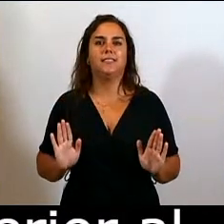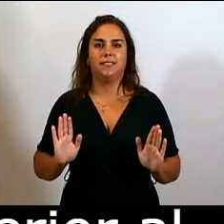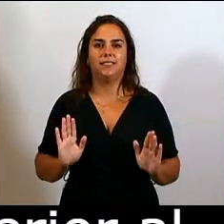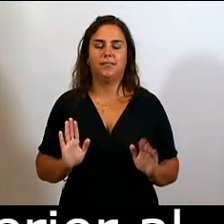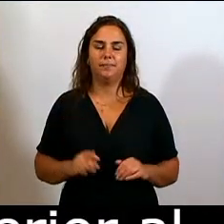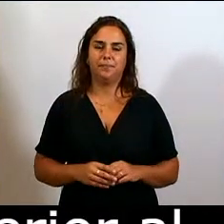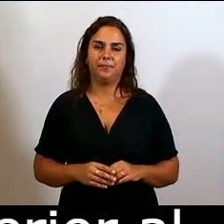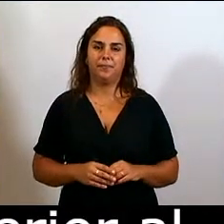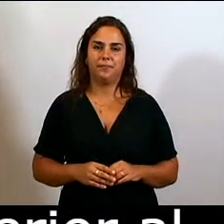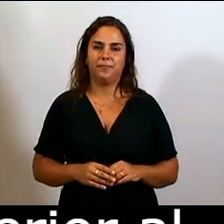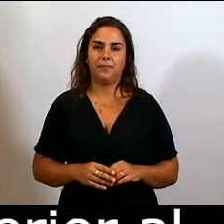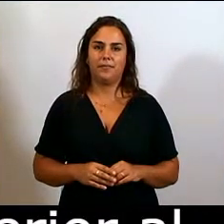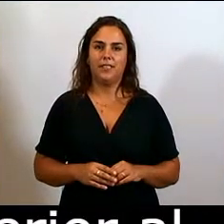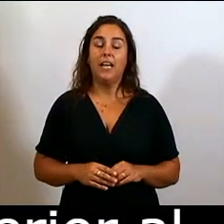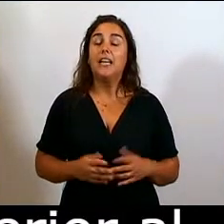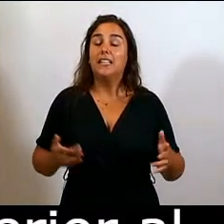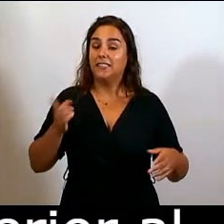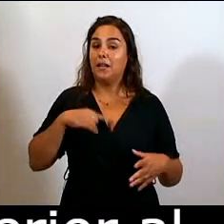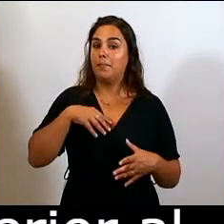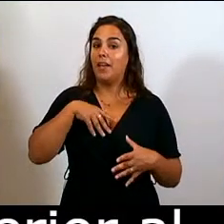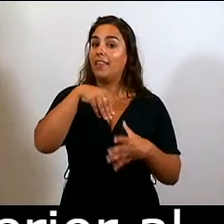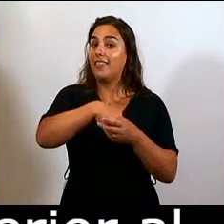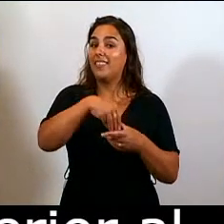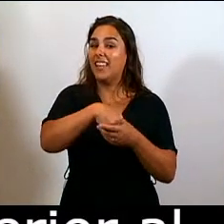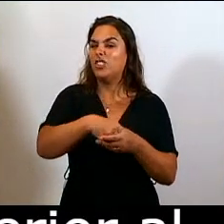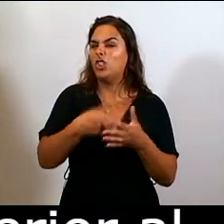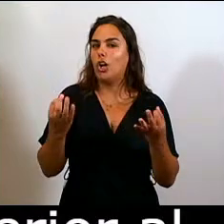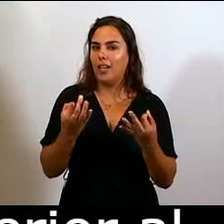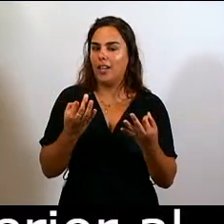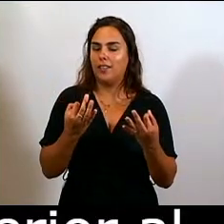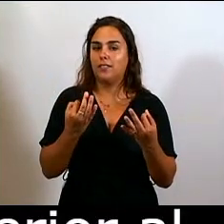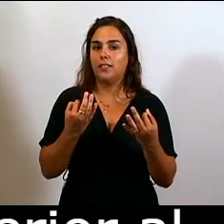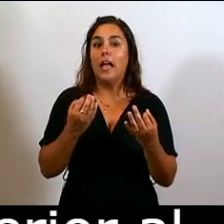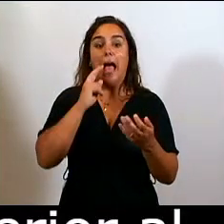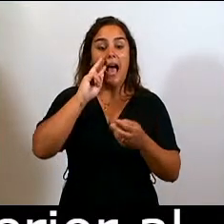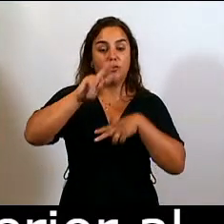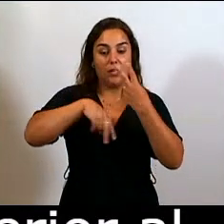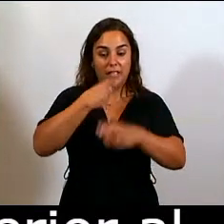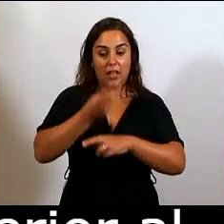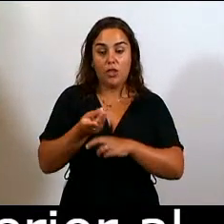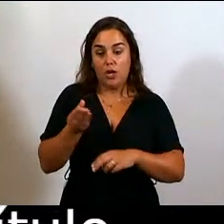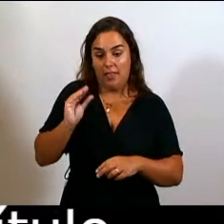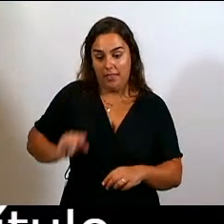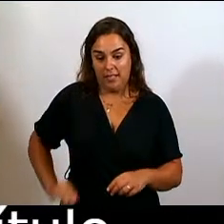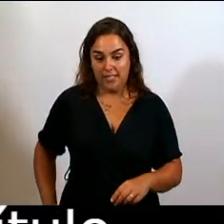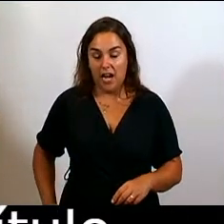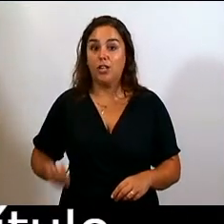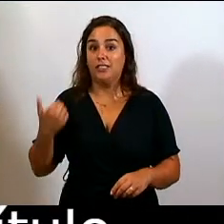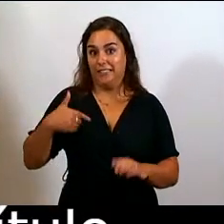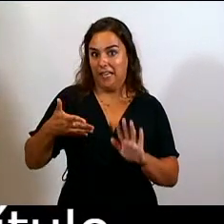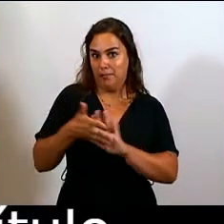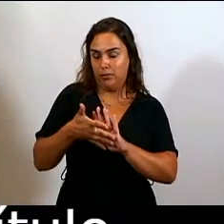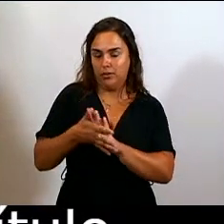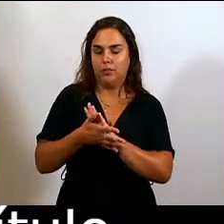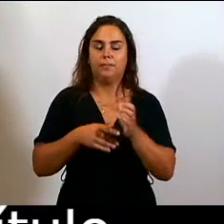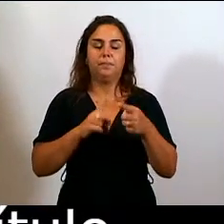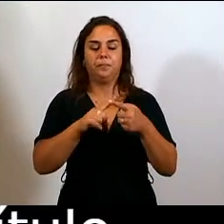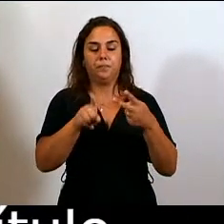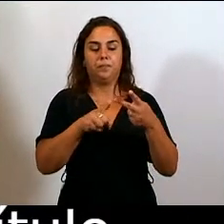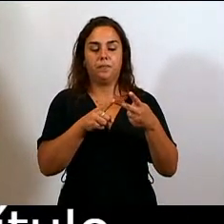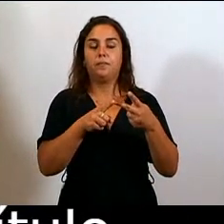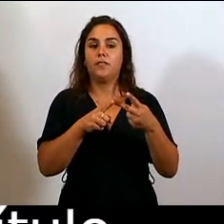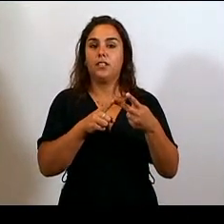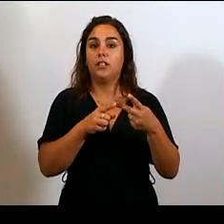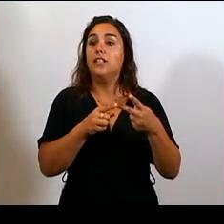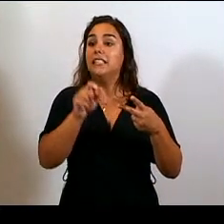anterior, incluyéndose en este capítulo actualizaciones retributivas, que ya hemos detallado, incremento en el número